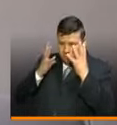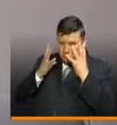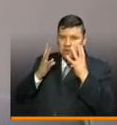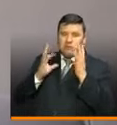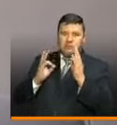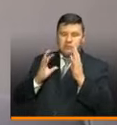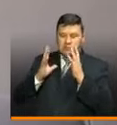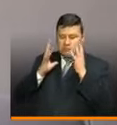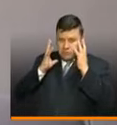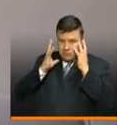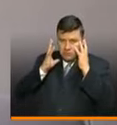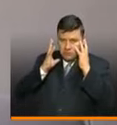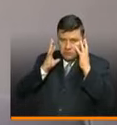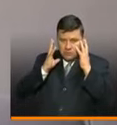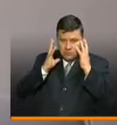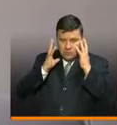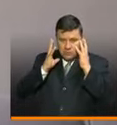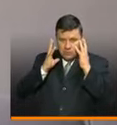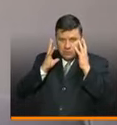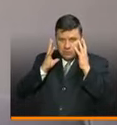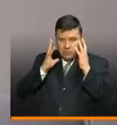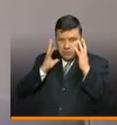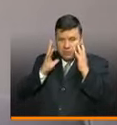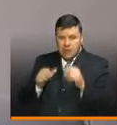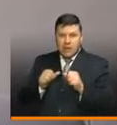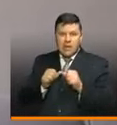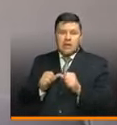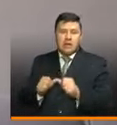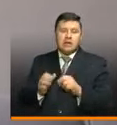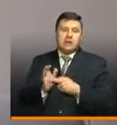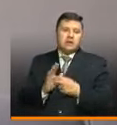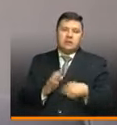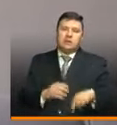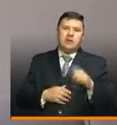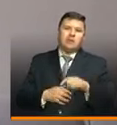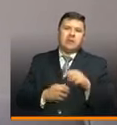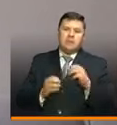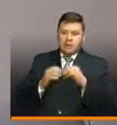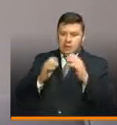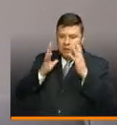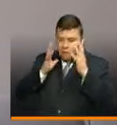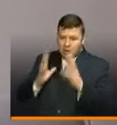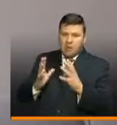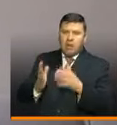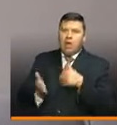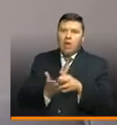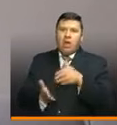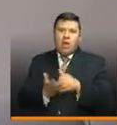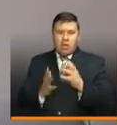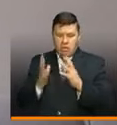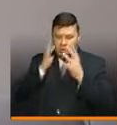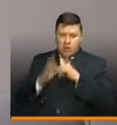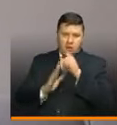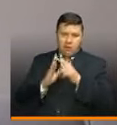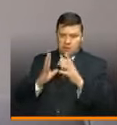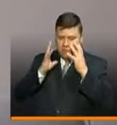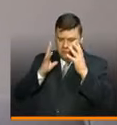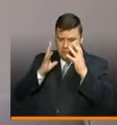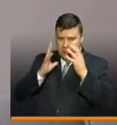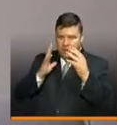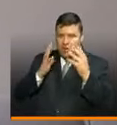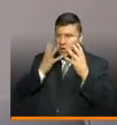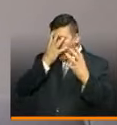asegura la sustentabilidad, es decir, que no tengamos que reinvertir en toda la pieza completa. Y número